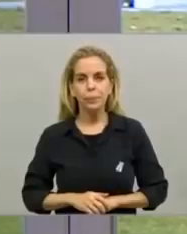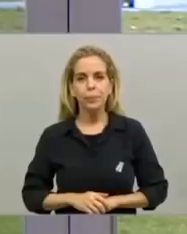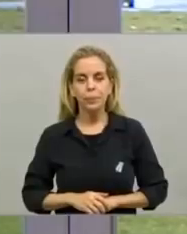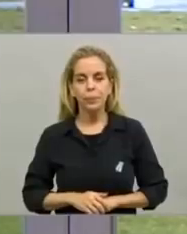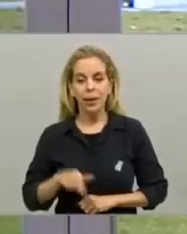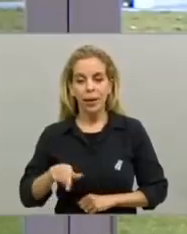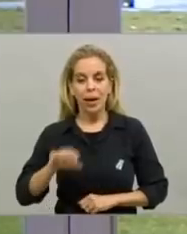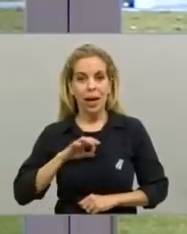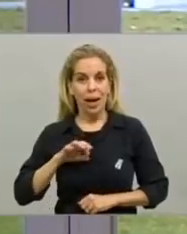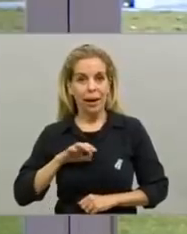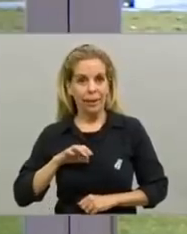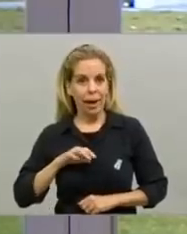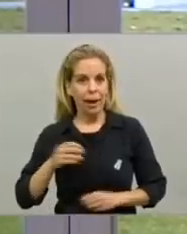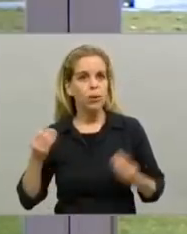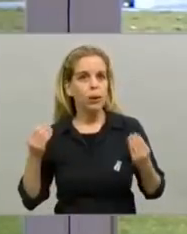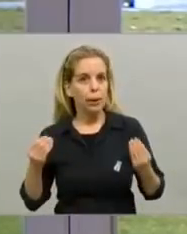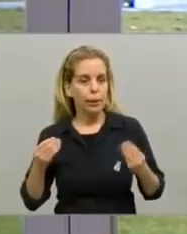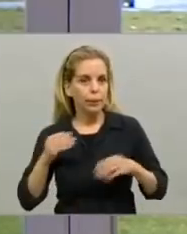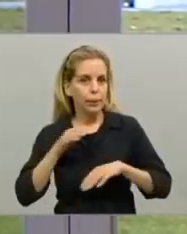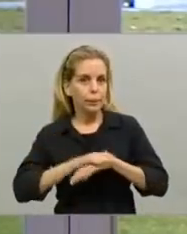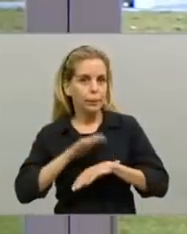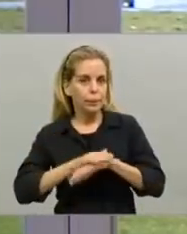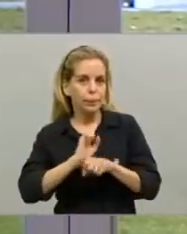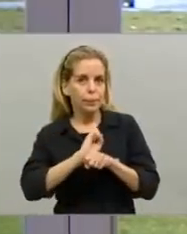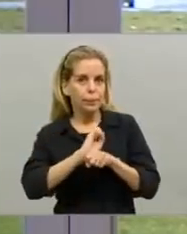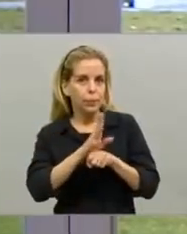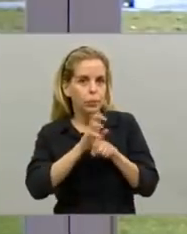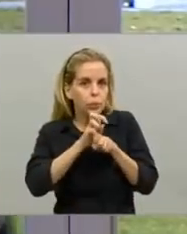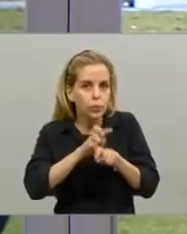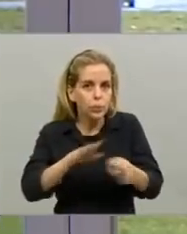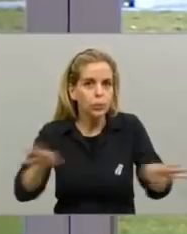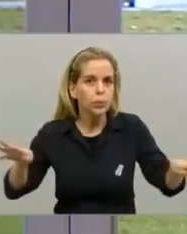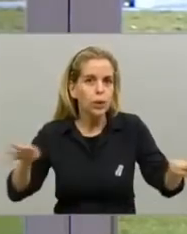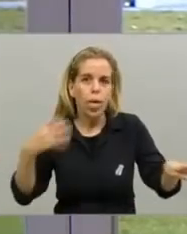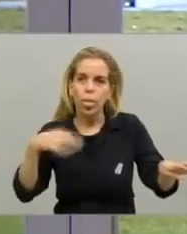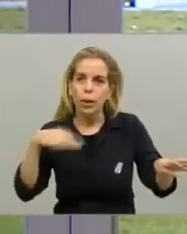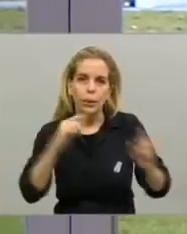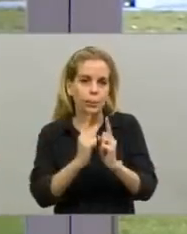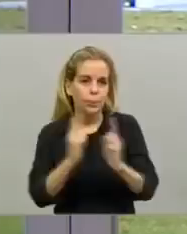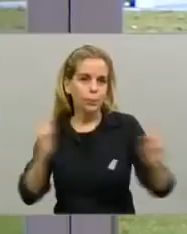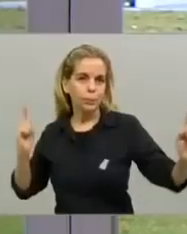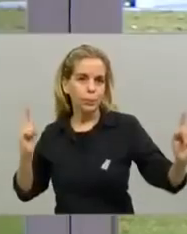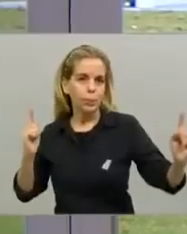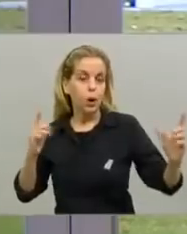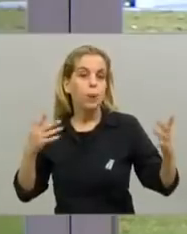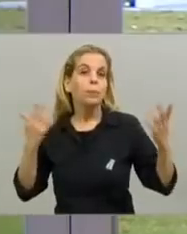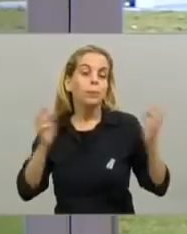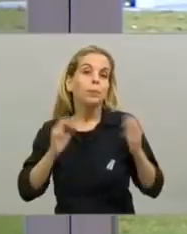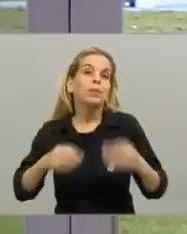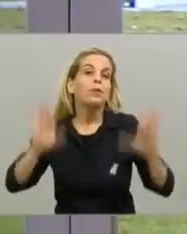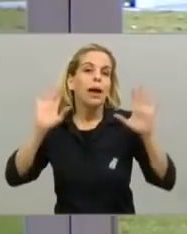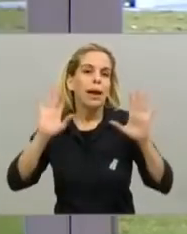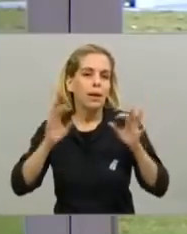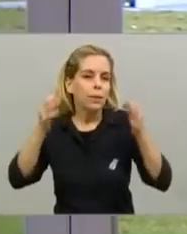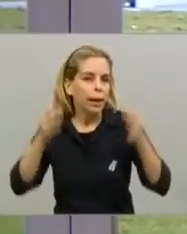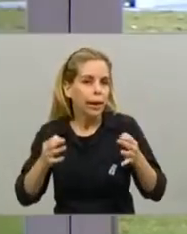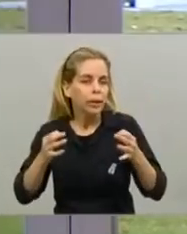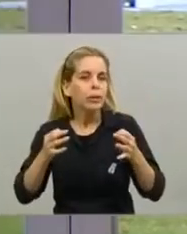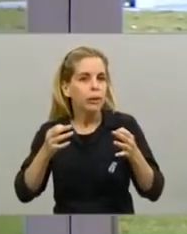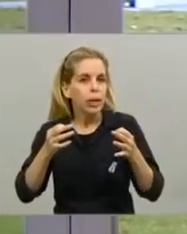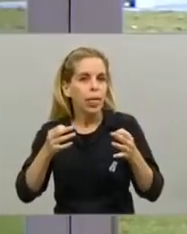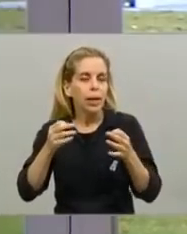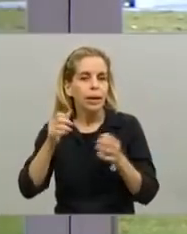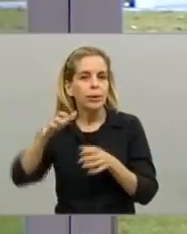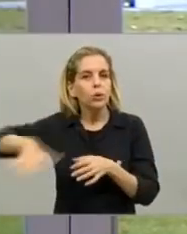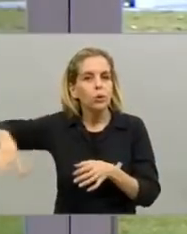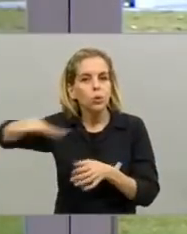Este año la pandemia nos obliga a tomar distancia, porque esta ceremonia tenía que hacerse en Rosario. Rosario es la